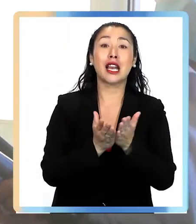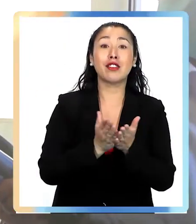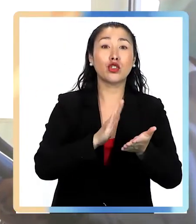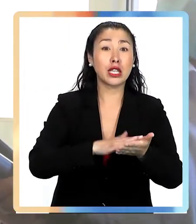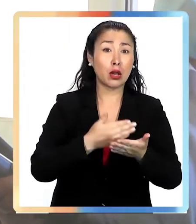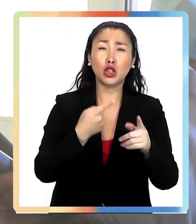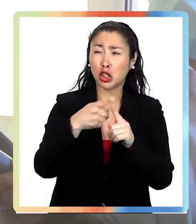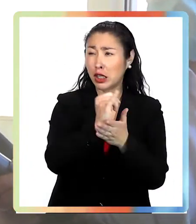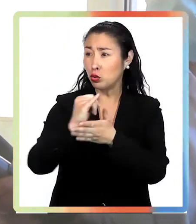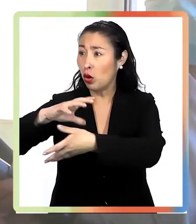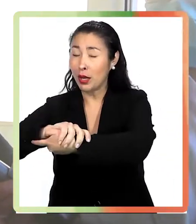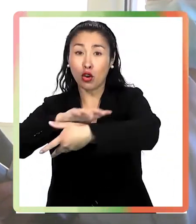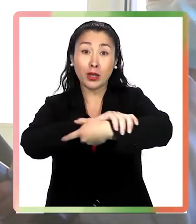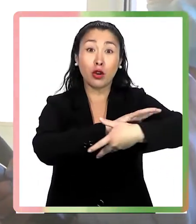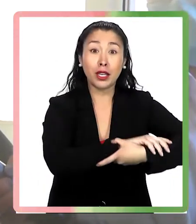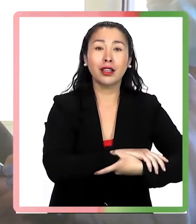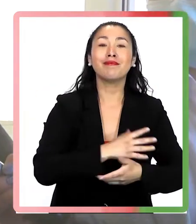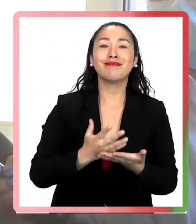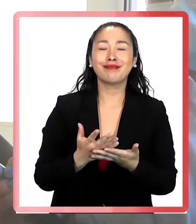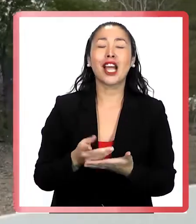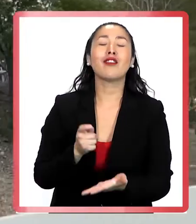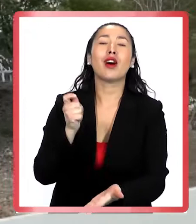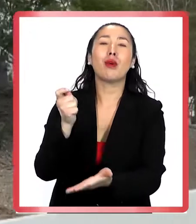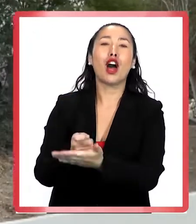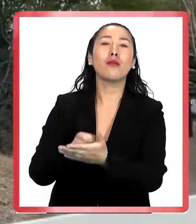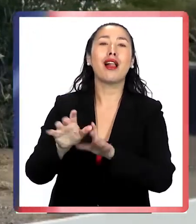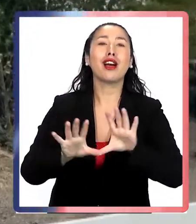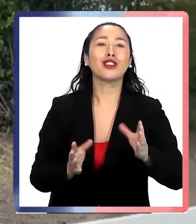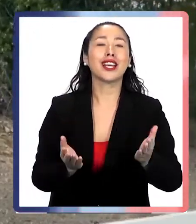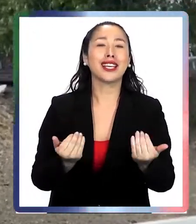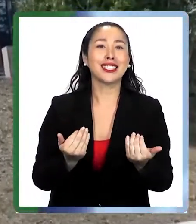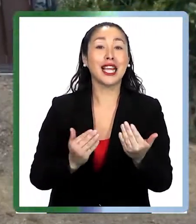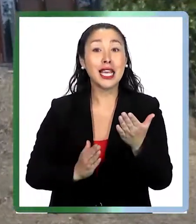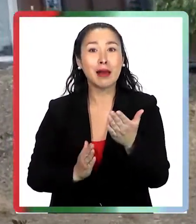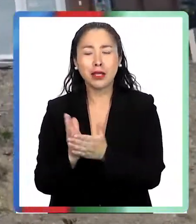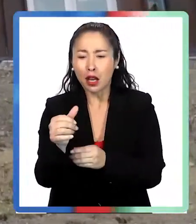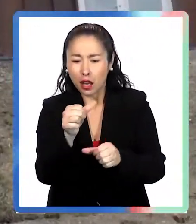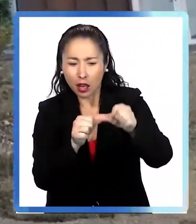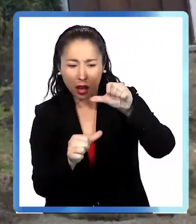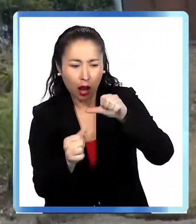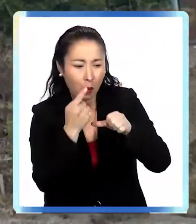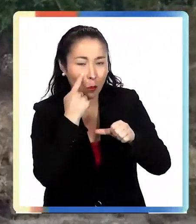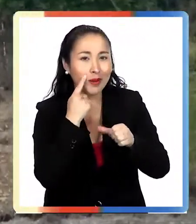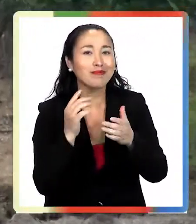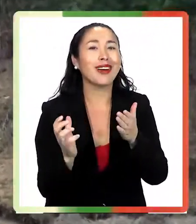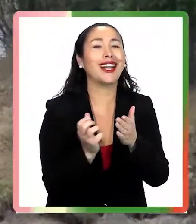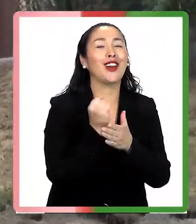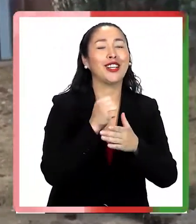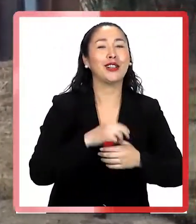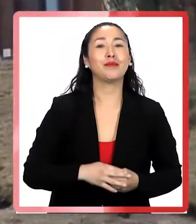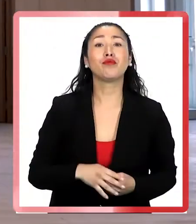Salud y otras instituciones, vamos a comprar los equipamientos e implementar el laboratorio para que esto sea